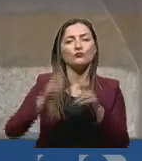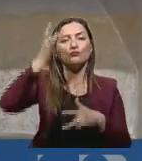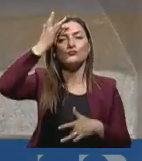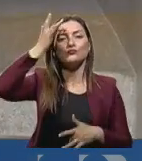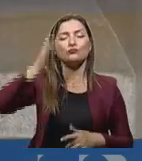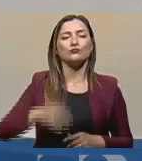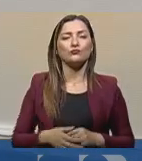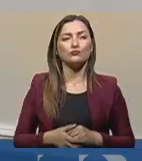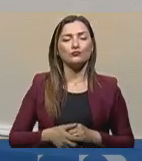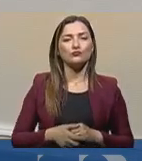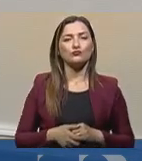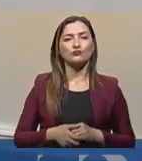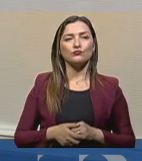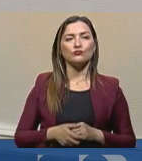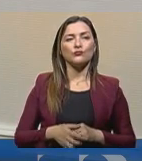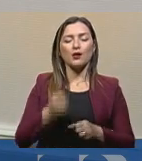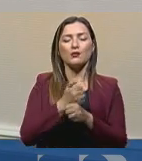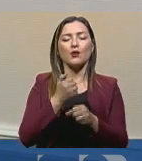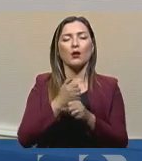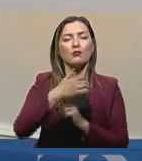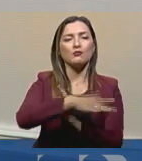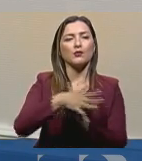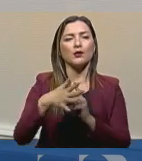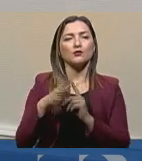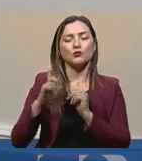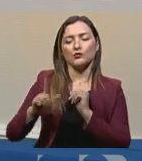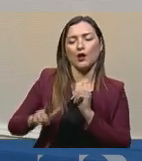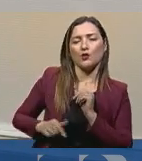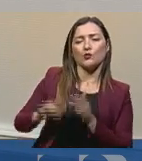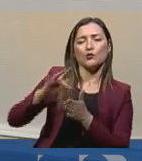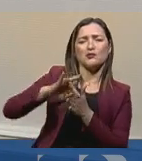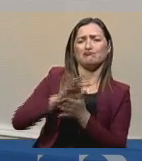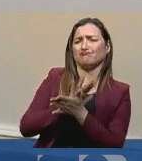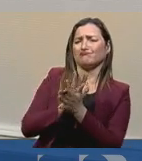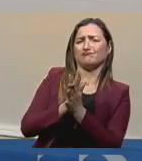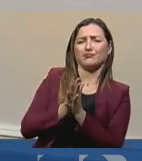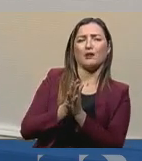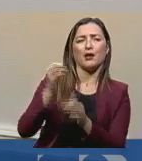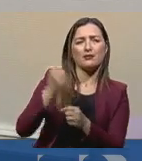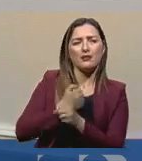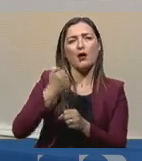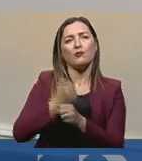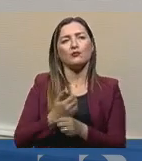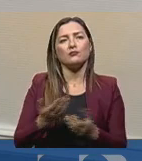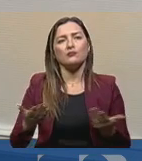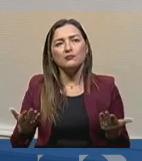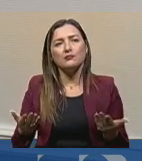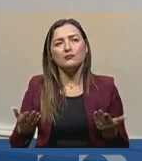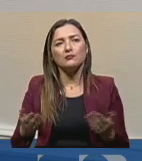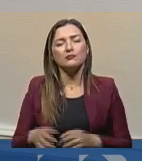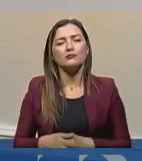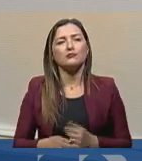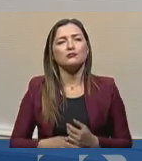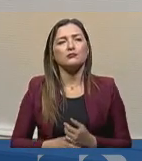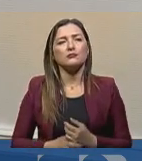tenemos que elaborar en ambientes saludables libres de riesgo Entonces nosotros al trabajar